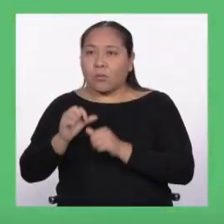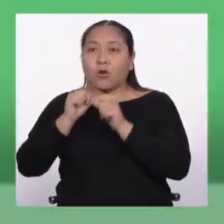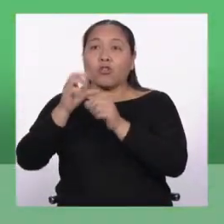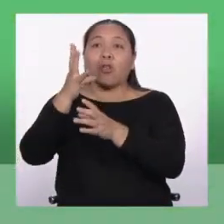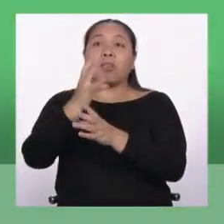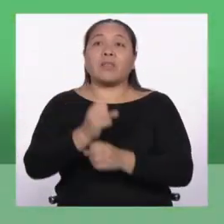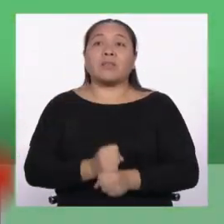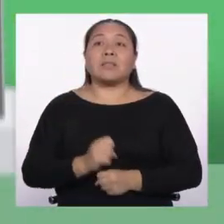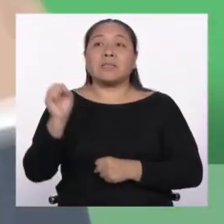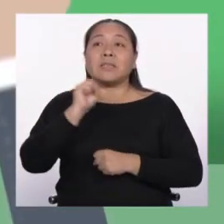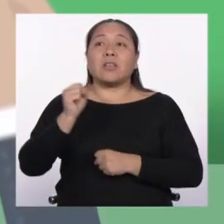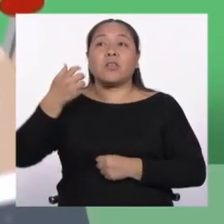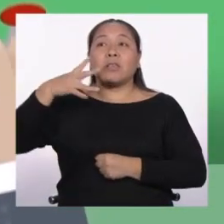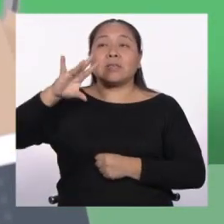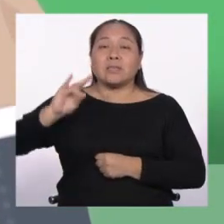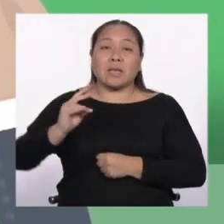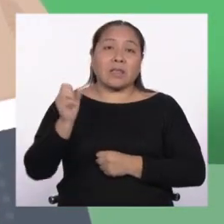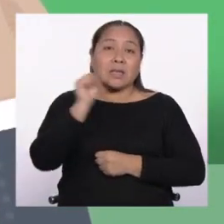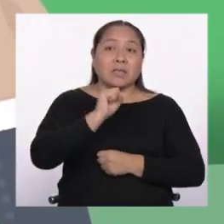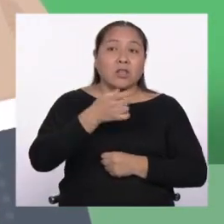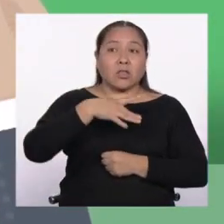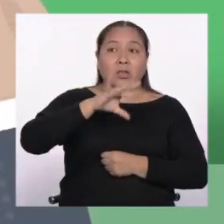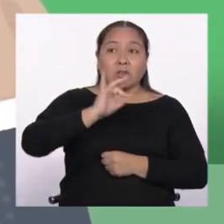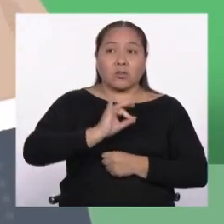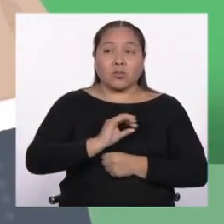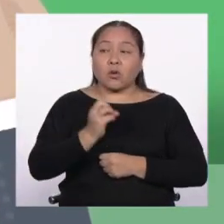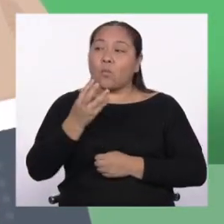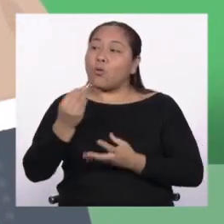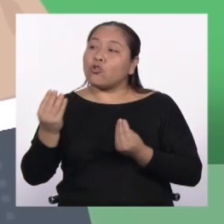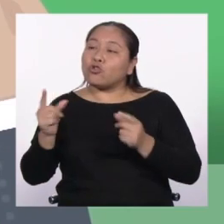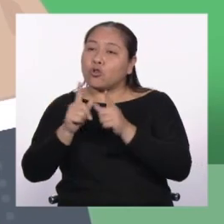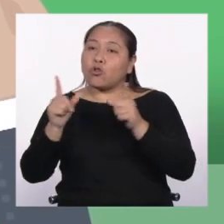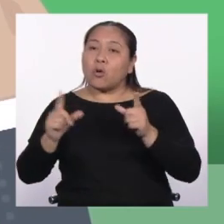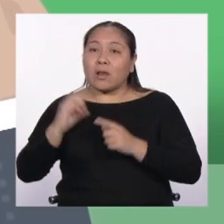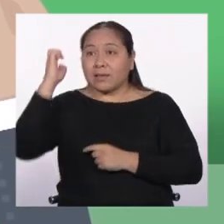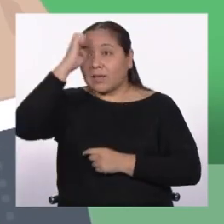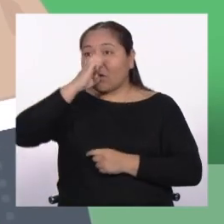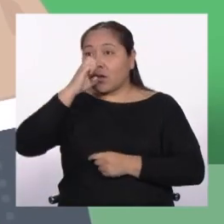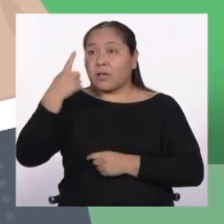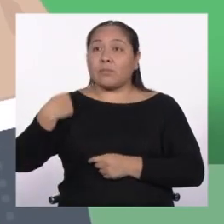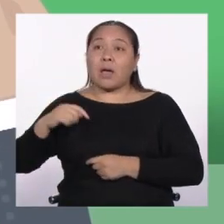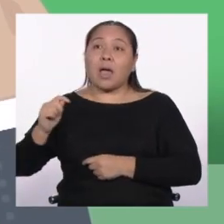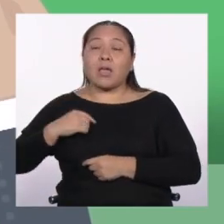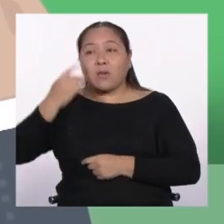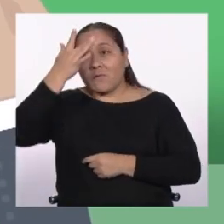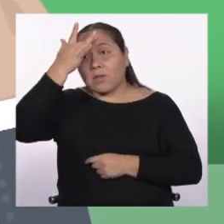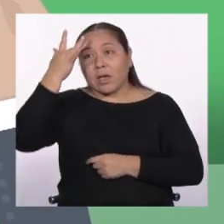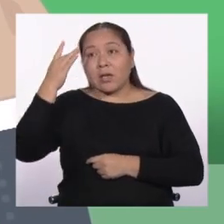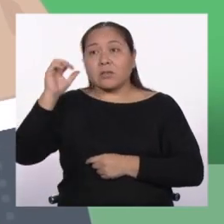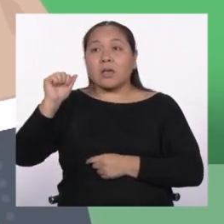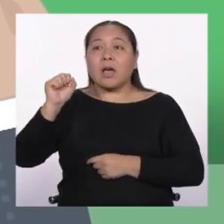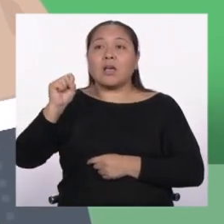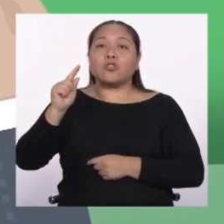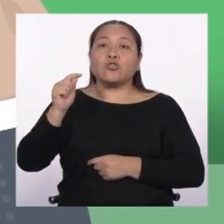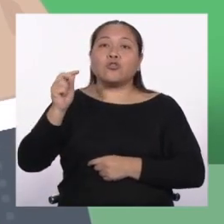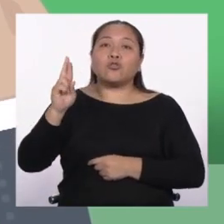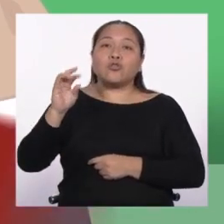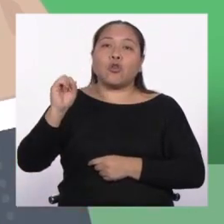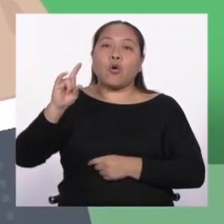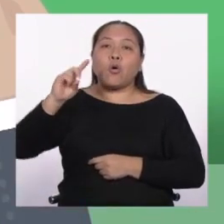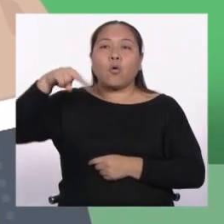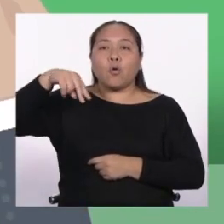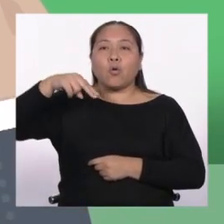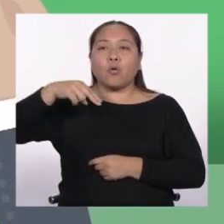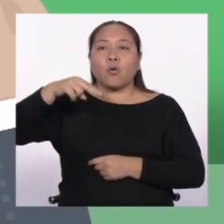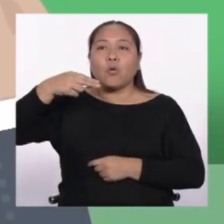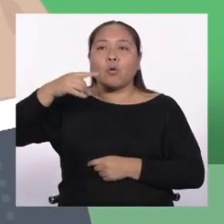Entre los siglos XVII y XVIII, en muchos estados europeos como España, Francia, Austria-Hungría y Rusia, se optó por